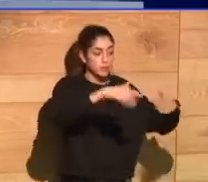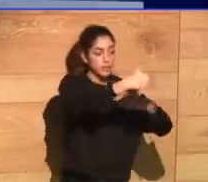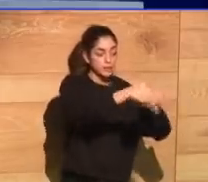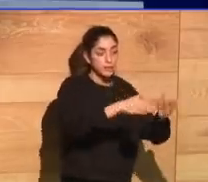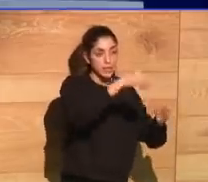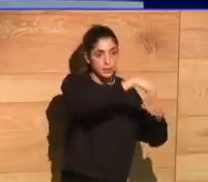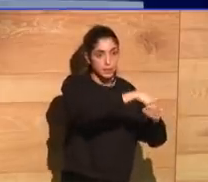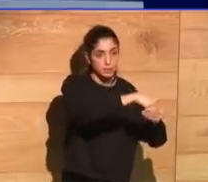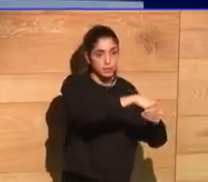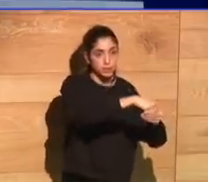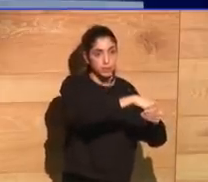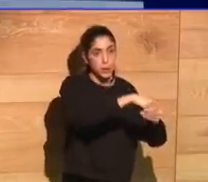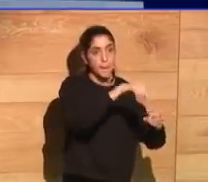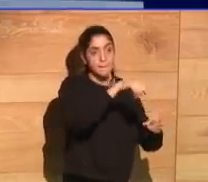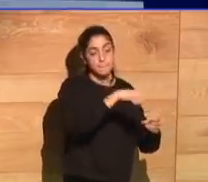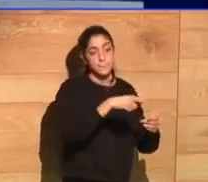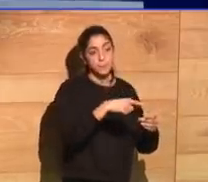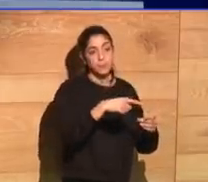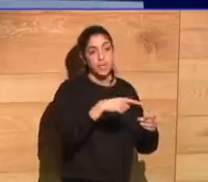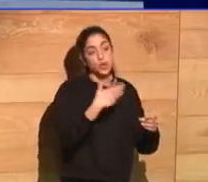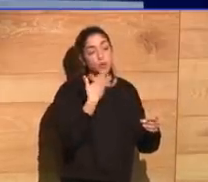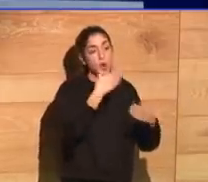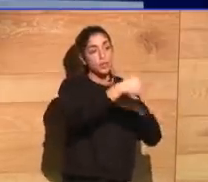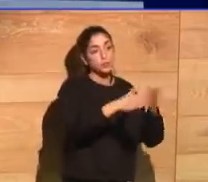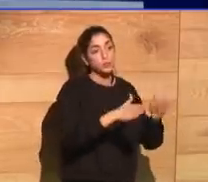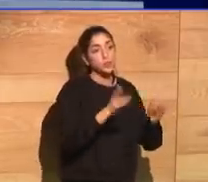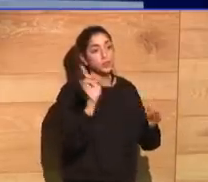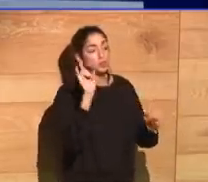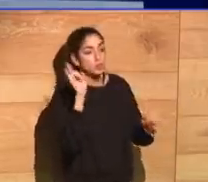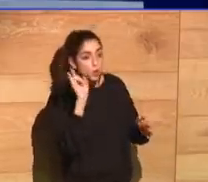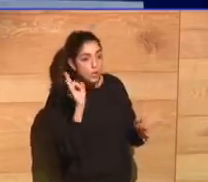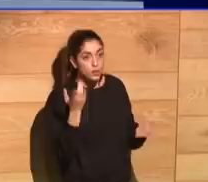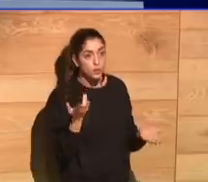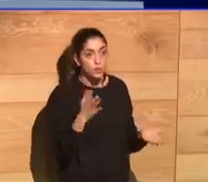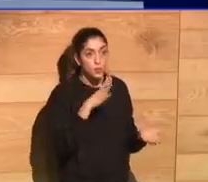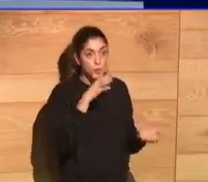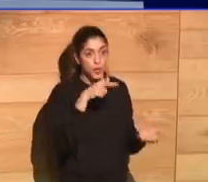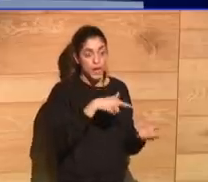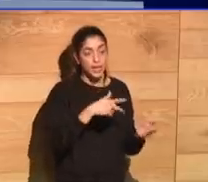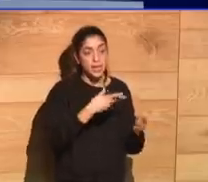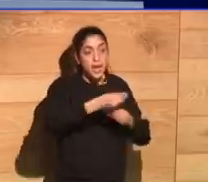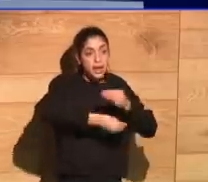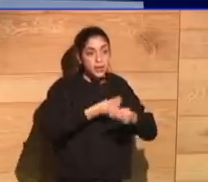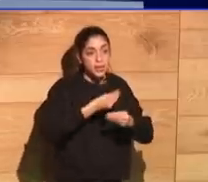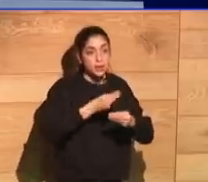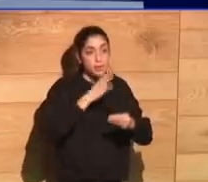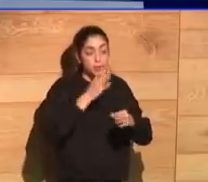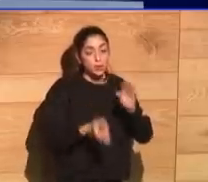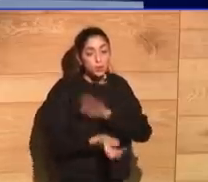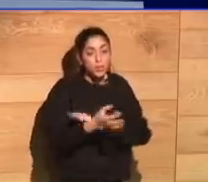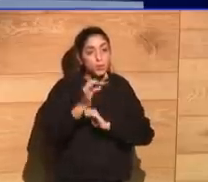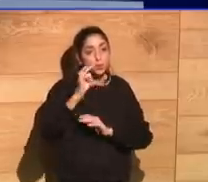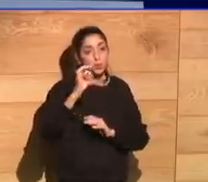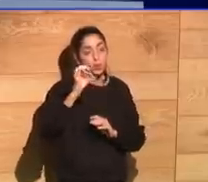Un soundstage, que es como le llaman ellos, estudios de sonido se les llama en inglés, porque es los que se hicieron cuando empezó el sonoro, precisamente. Ajá. No bastaba